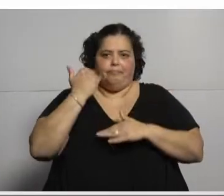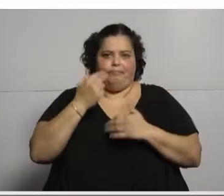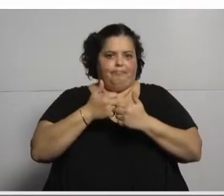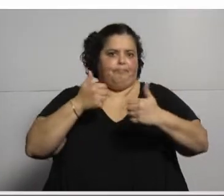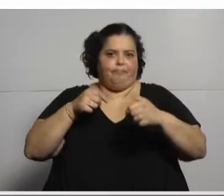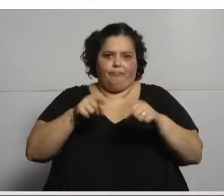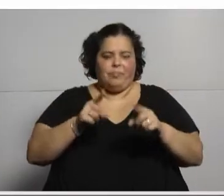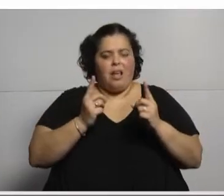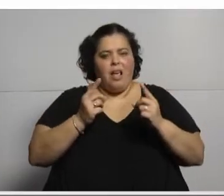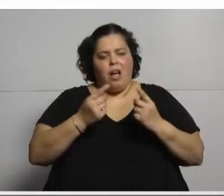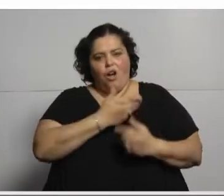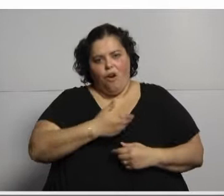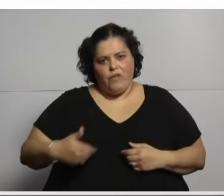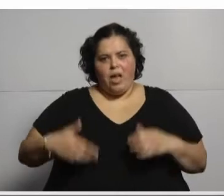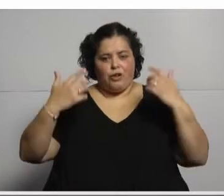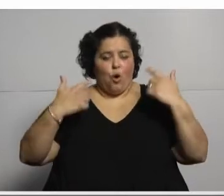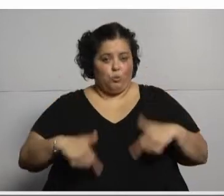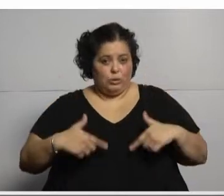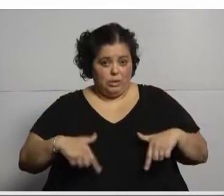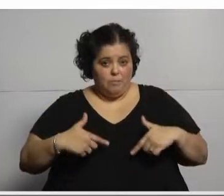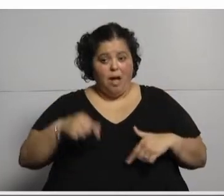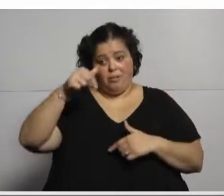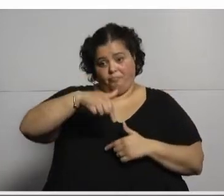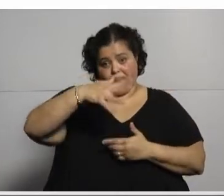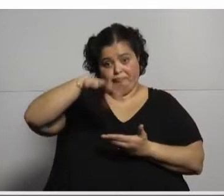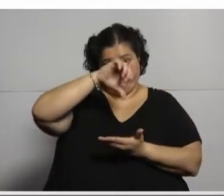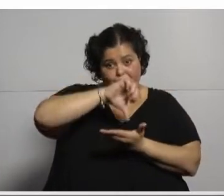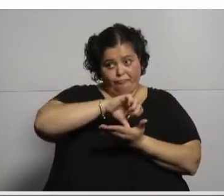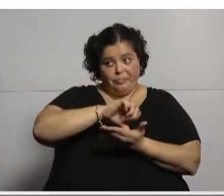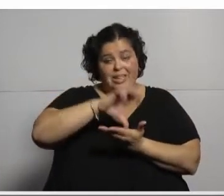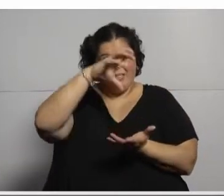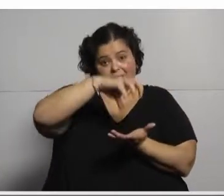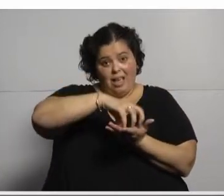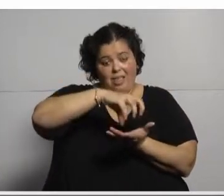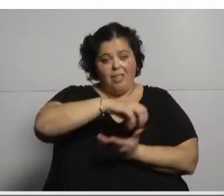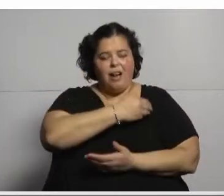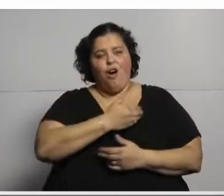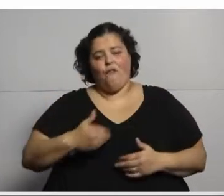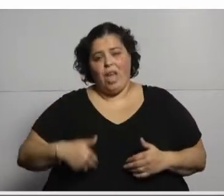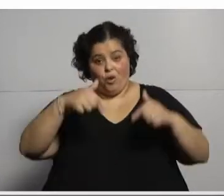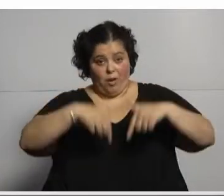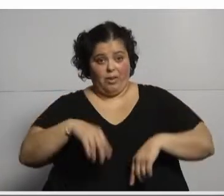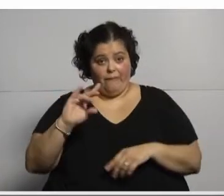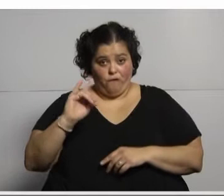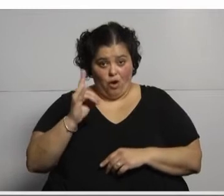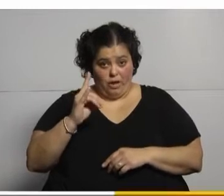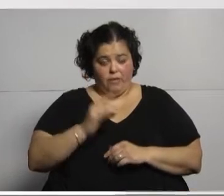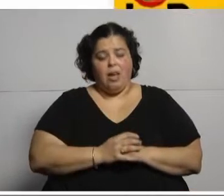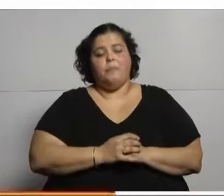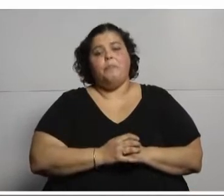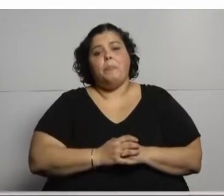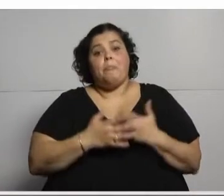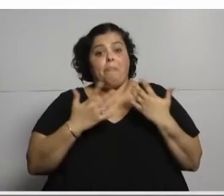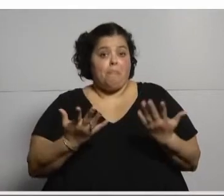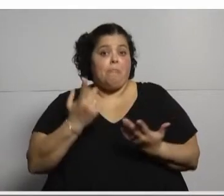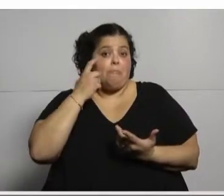en este caso en lo que es la capital no la capital, sino la sede de gobierno de nuestro país aquí en Bolivia. Y la idea es